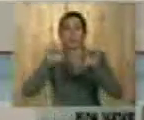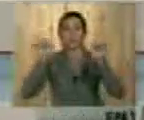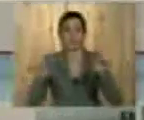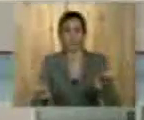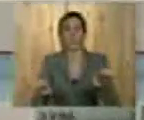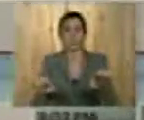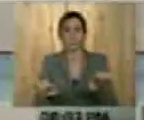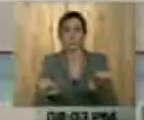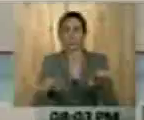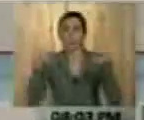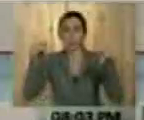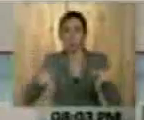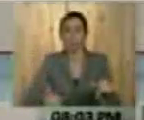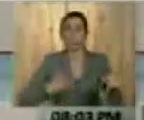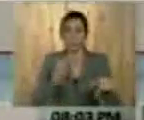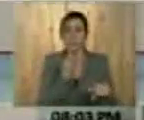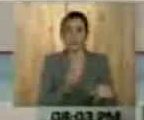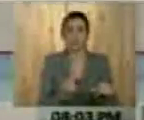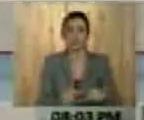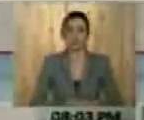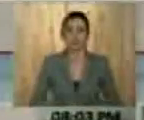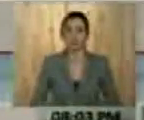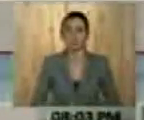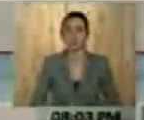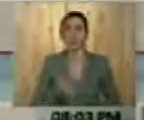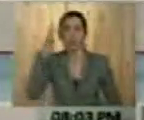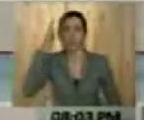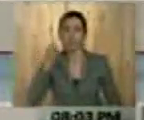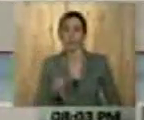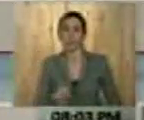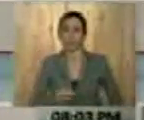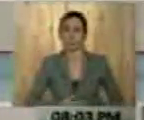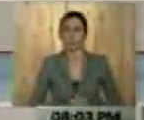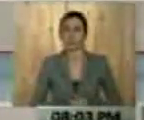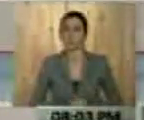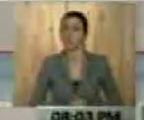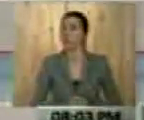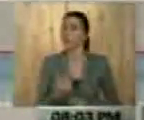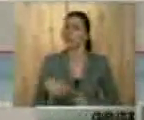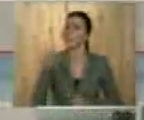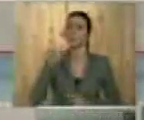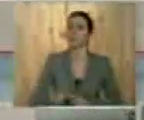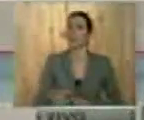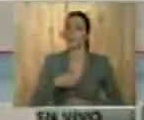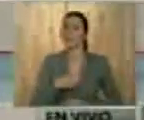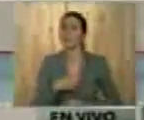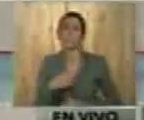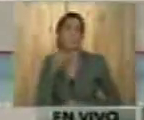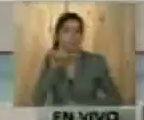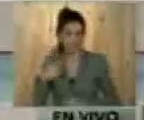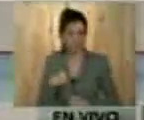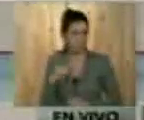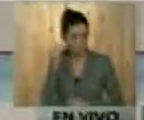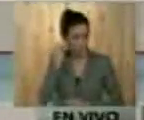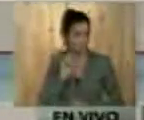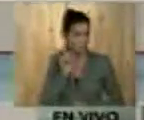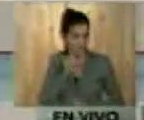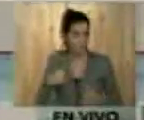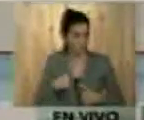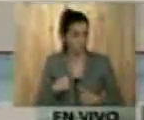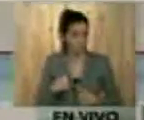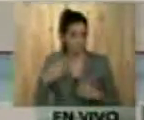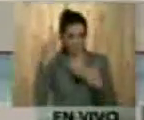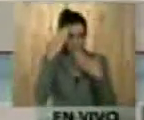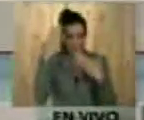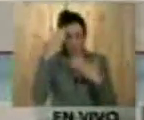educación. Hoy podemos decir, y creo que nadie podría contradecir esta idea, saludo